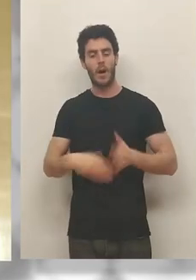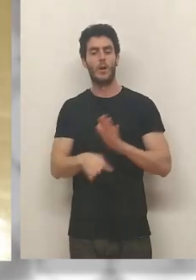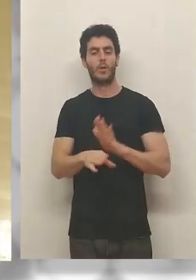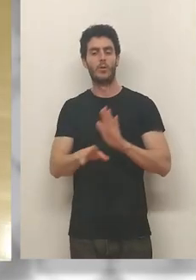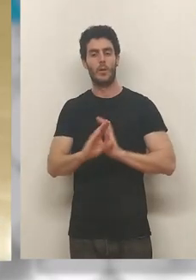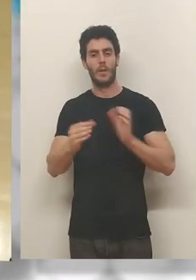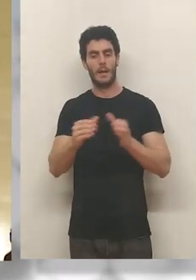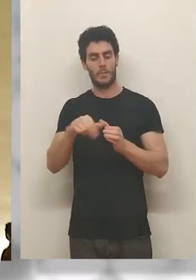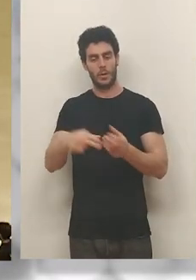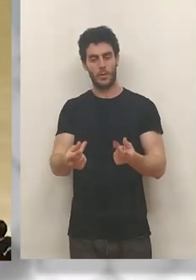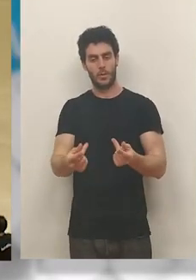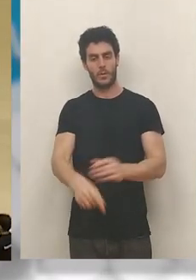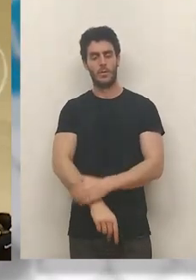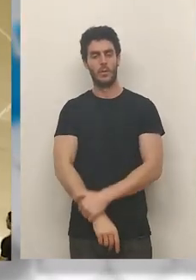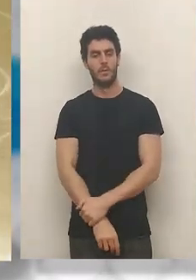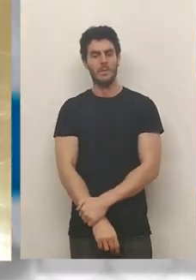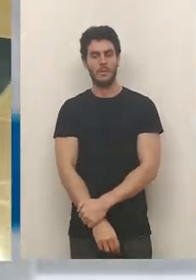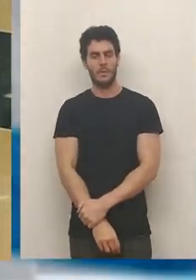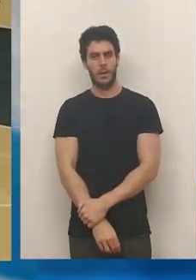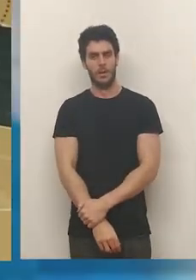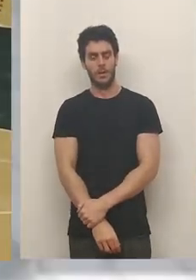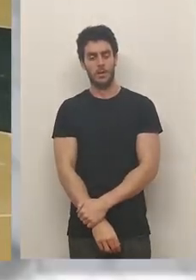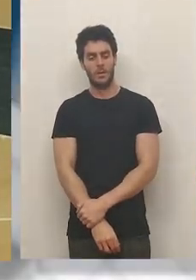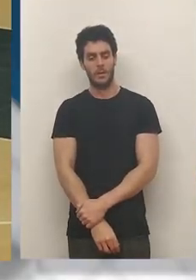que hoy mismo ha confirmado que seguirá en el conjunto de Logroño.